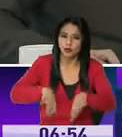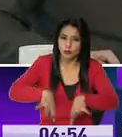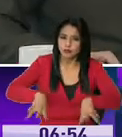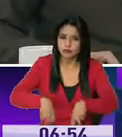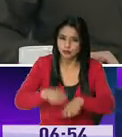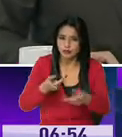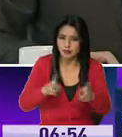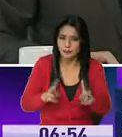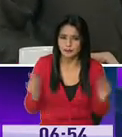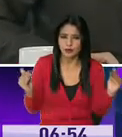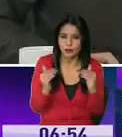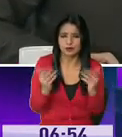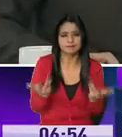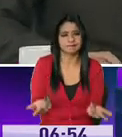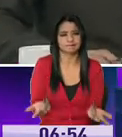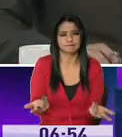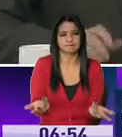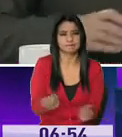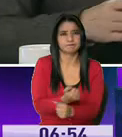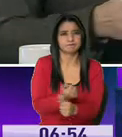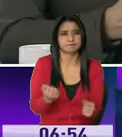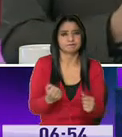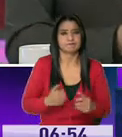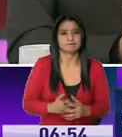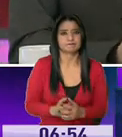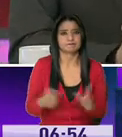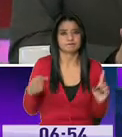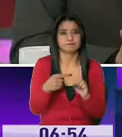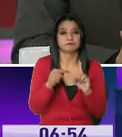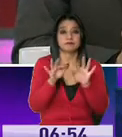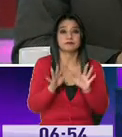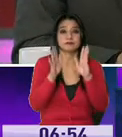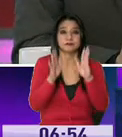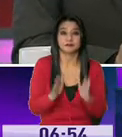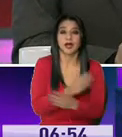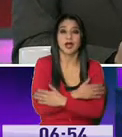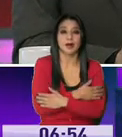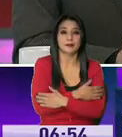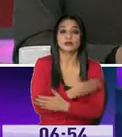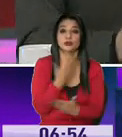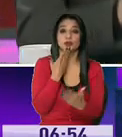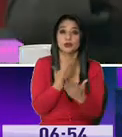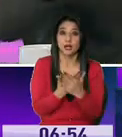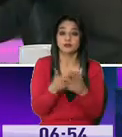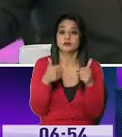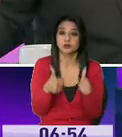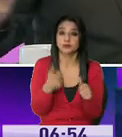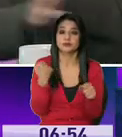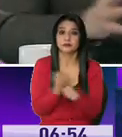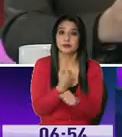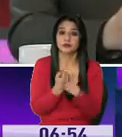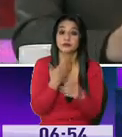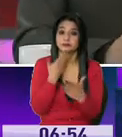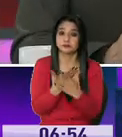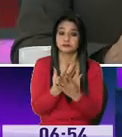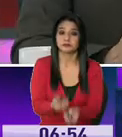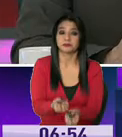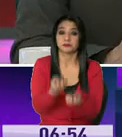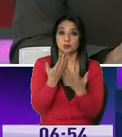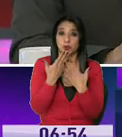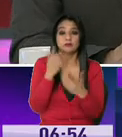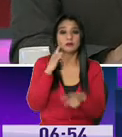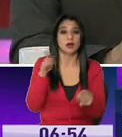mejor escogimiento del precio a raíz de durante esta situación. Entonces, eso es necesario destacarlo, como el funcionario,